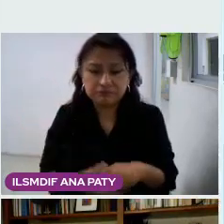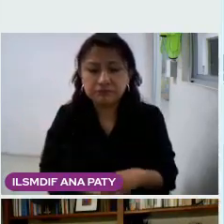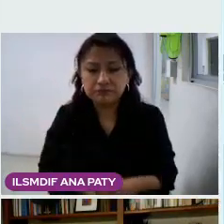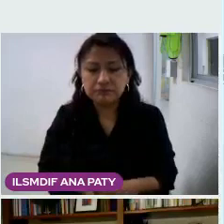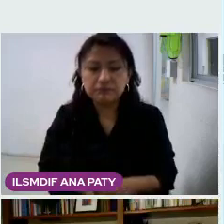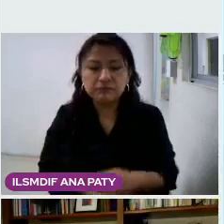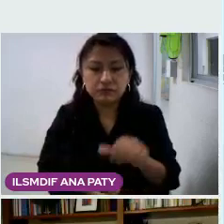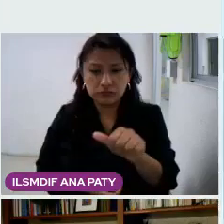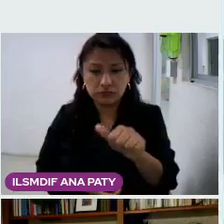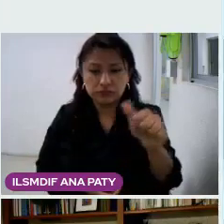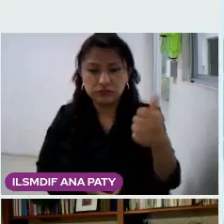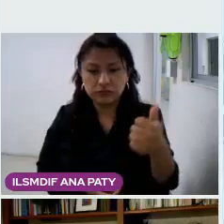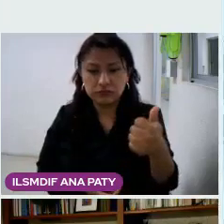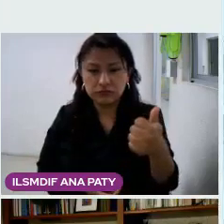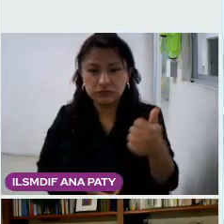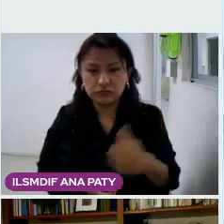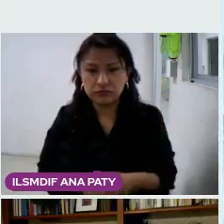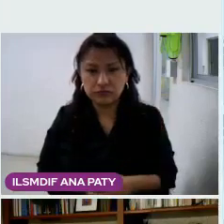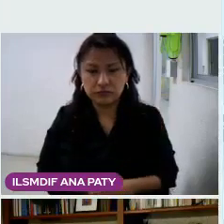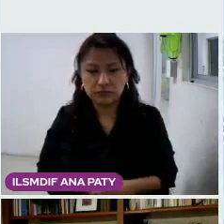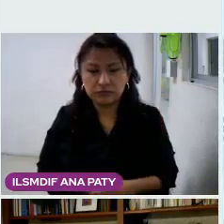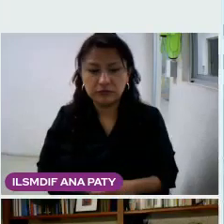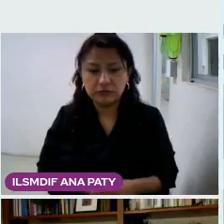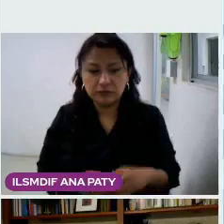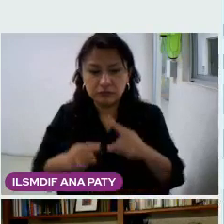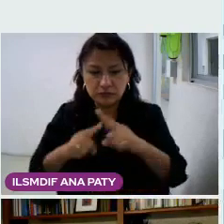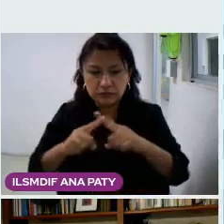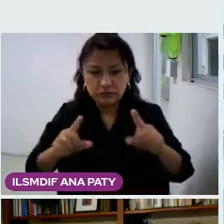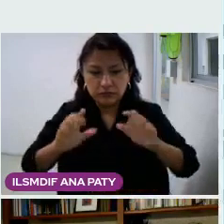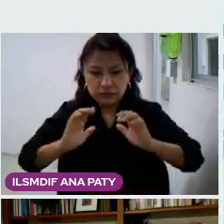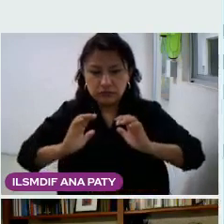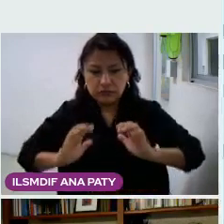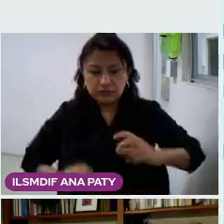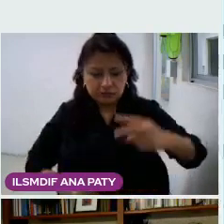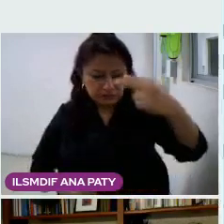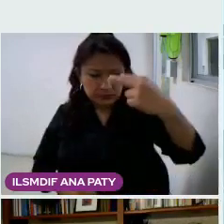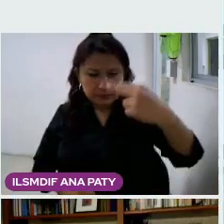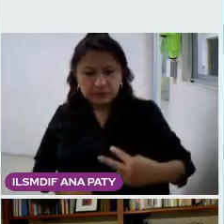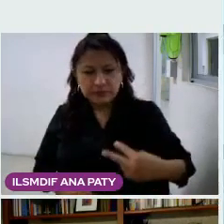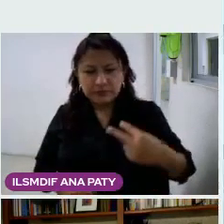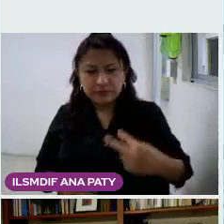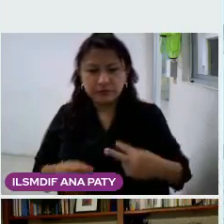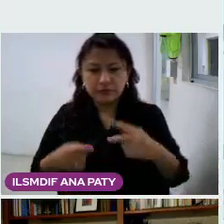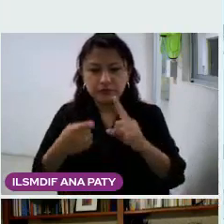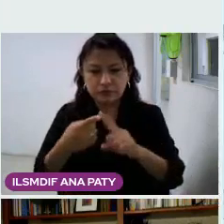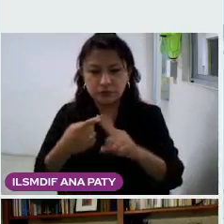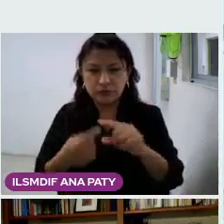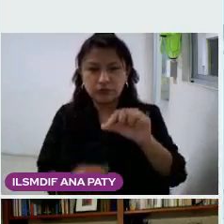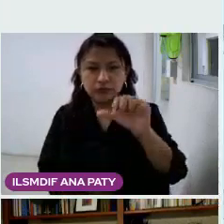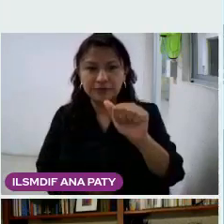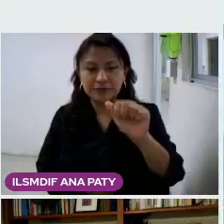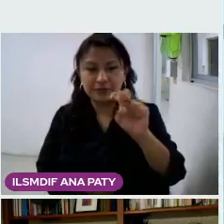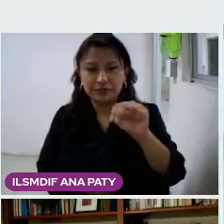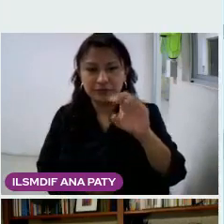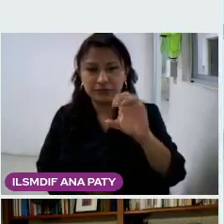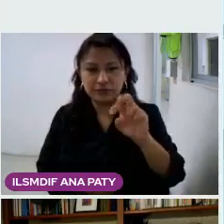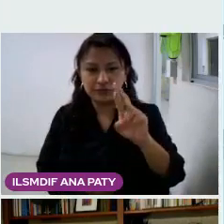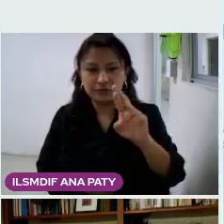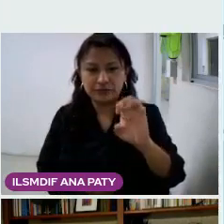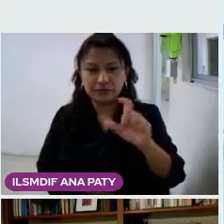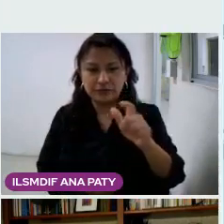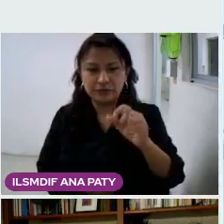aquí va a resultar mucho el grado de avance y de desatención que se le dé a la persona o no se le dé, que ya empiece